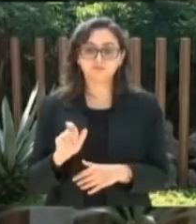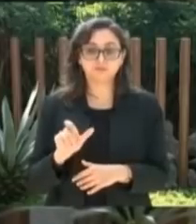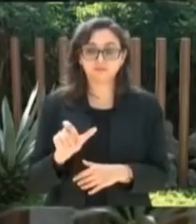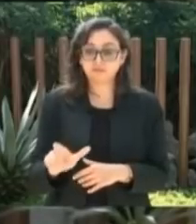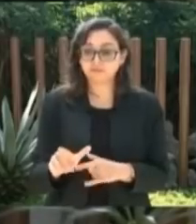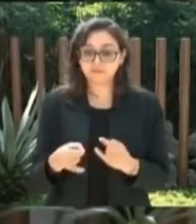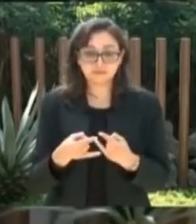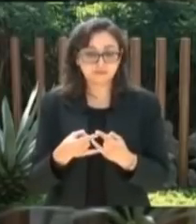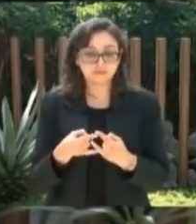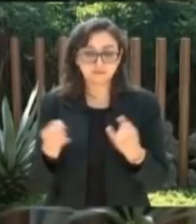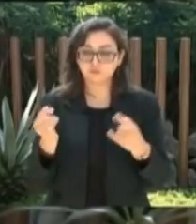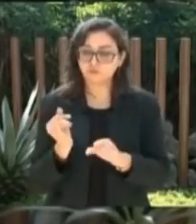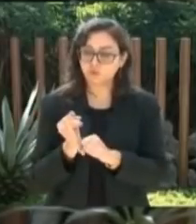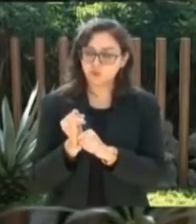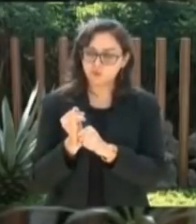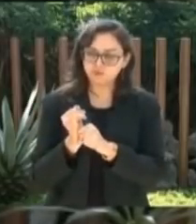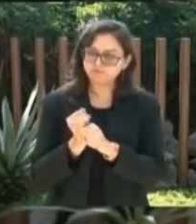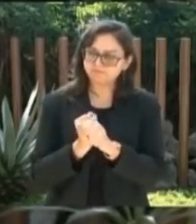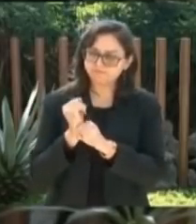historiador